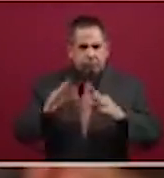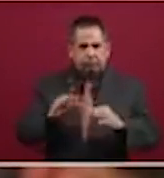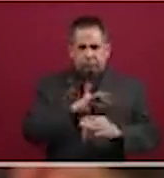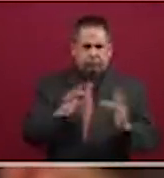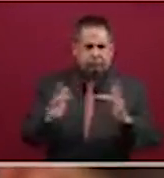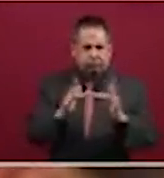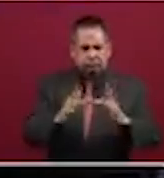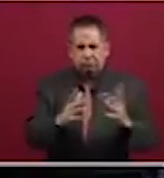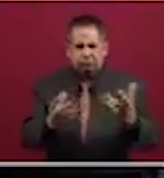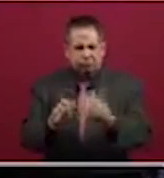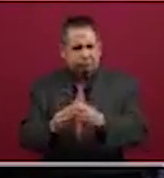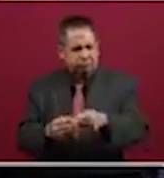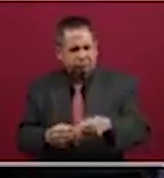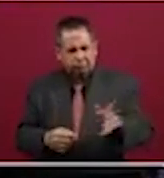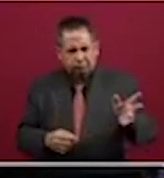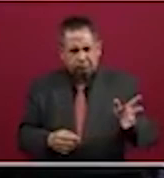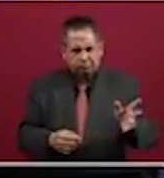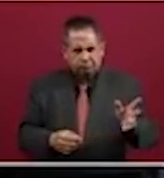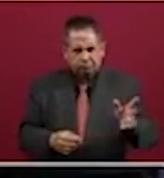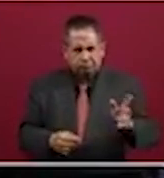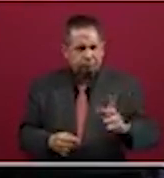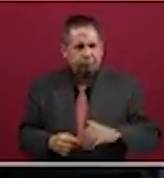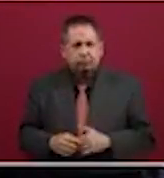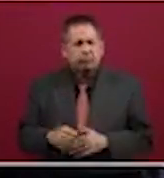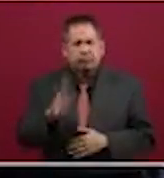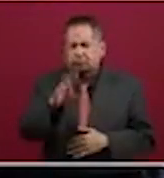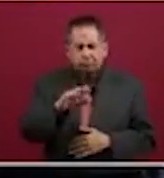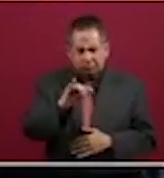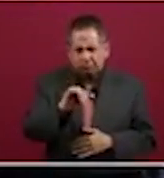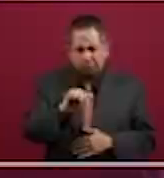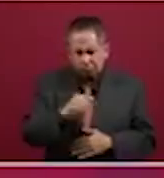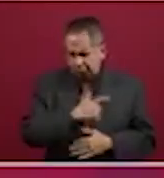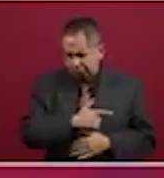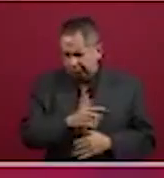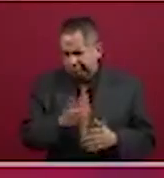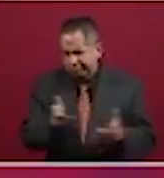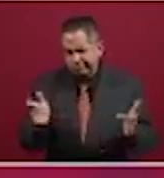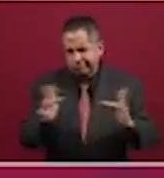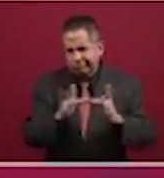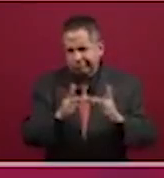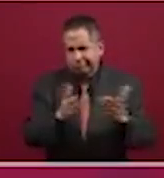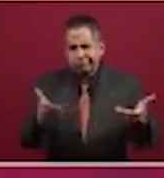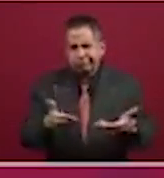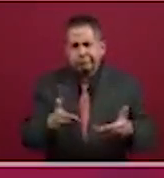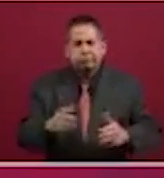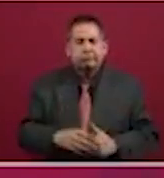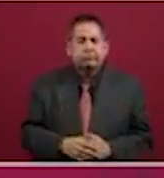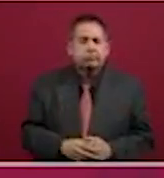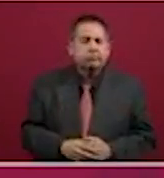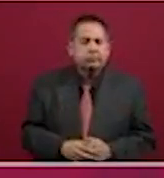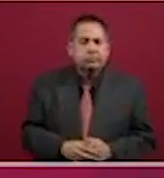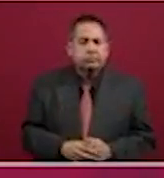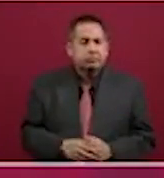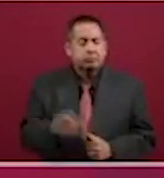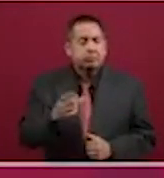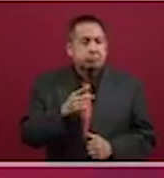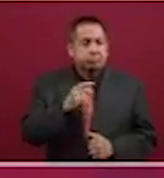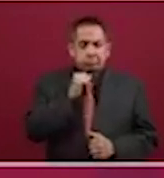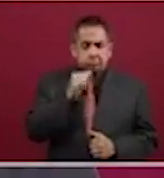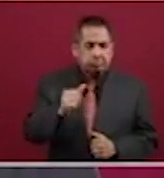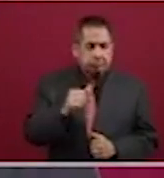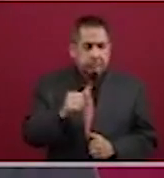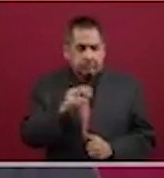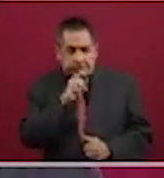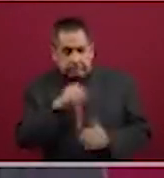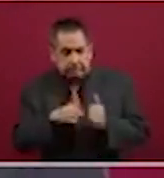inscrito no dejaría dudas sobre la consulta como no como y este el que nada debe nada teme